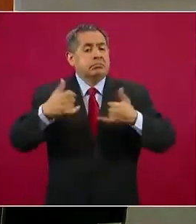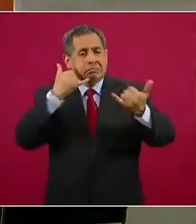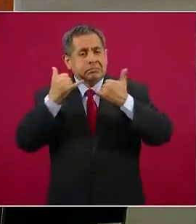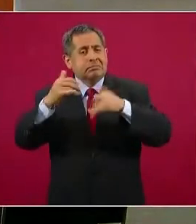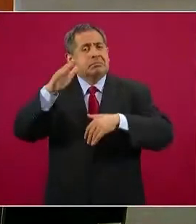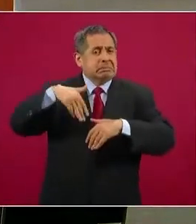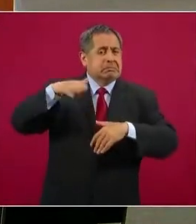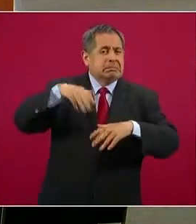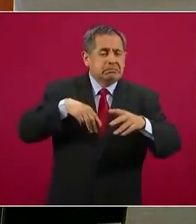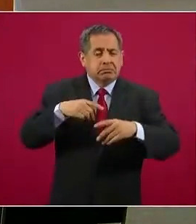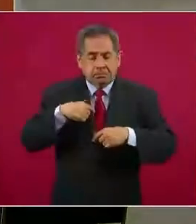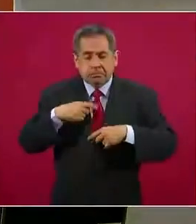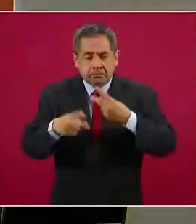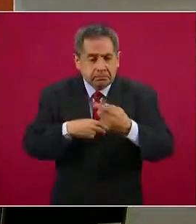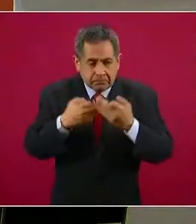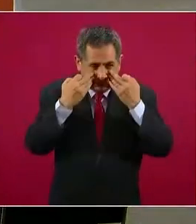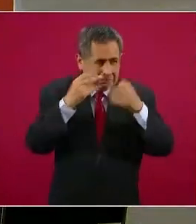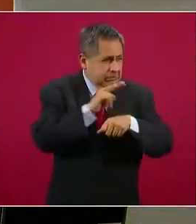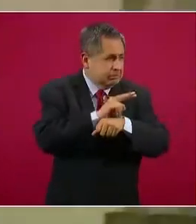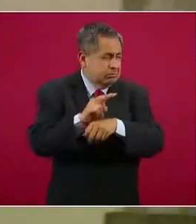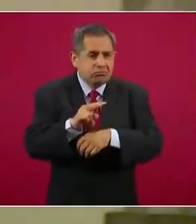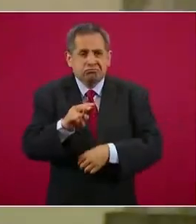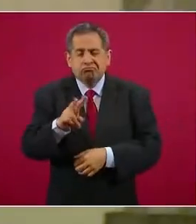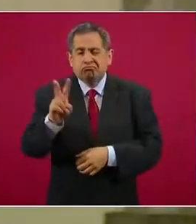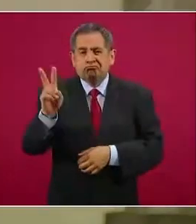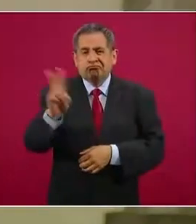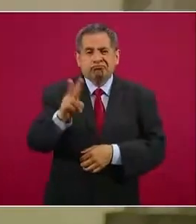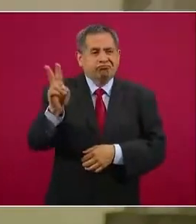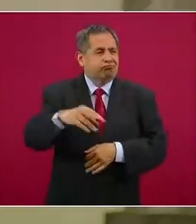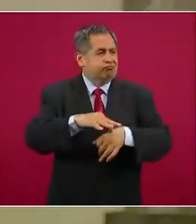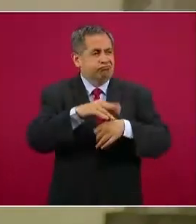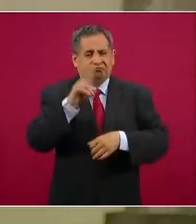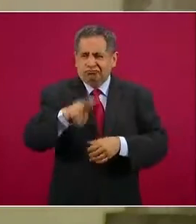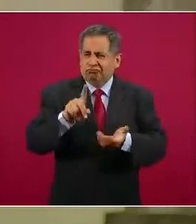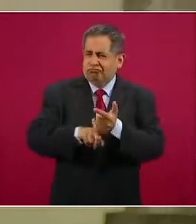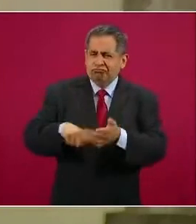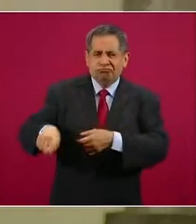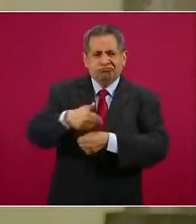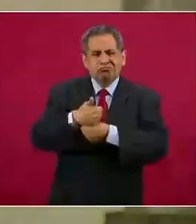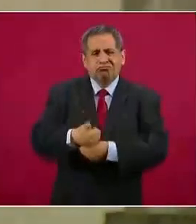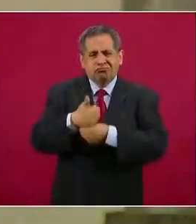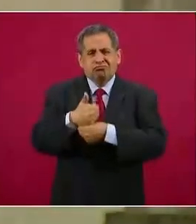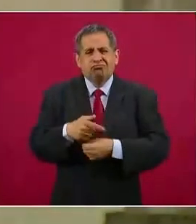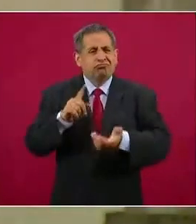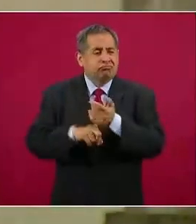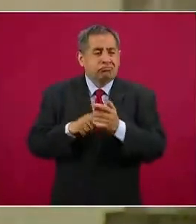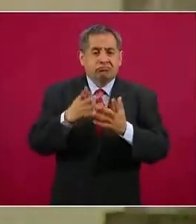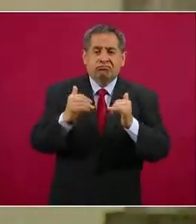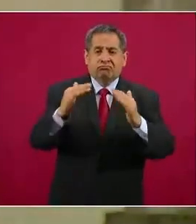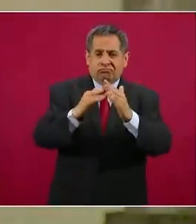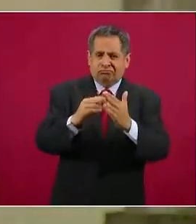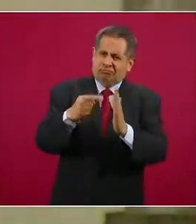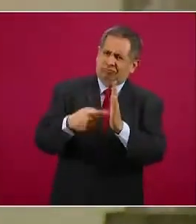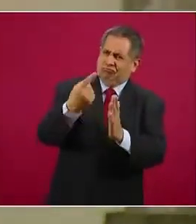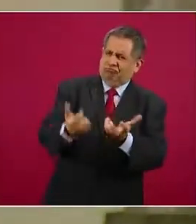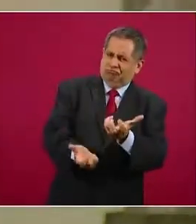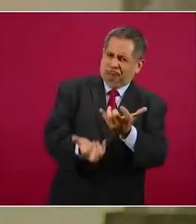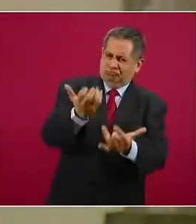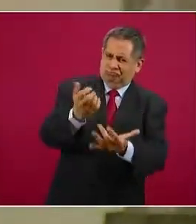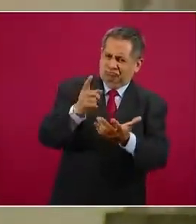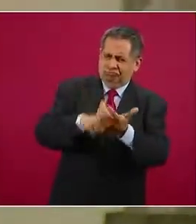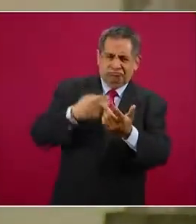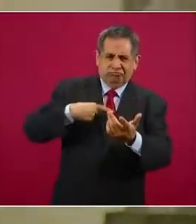Mirza. Fui, miré la realidad de ese sufrimiento, de cómo les quemaron las casitas a esas